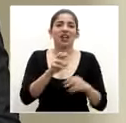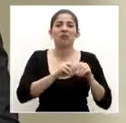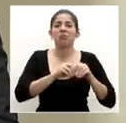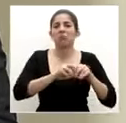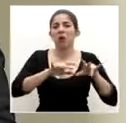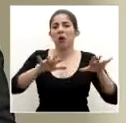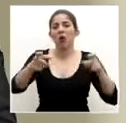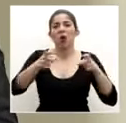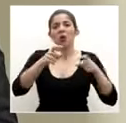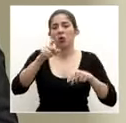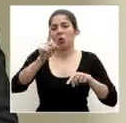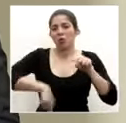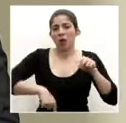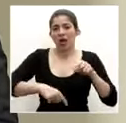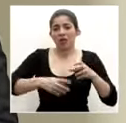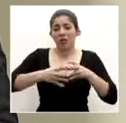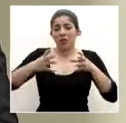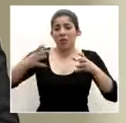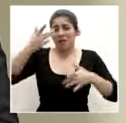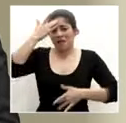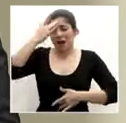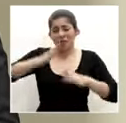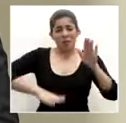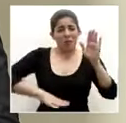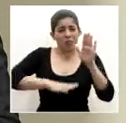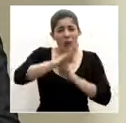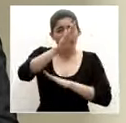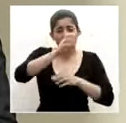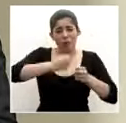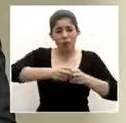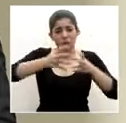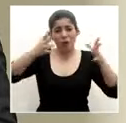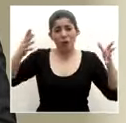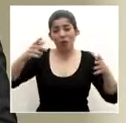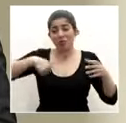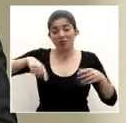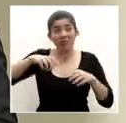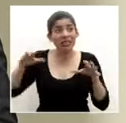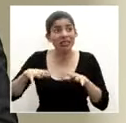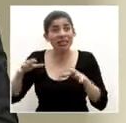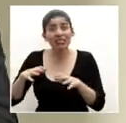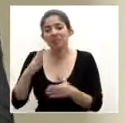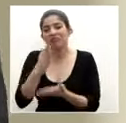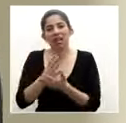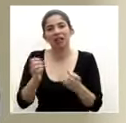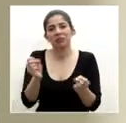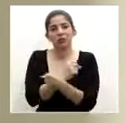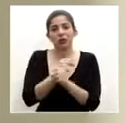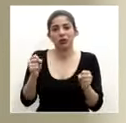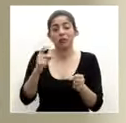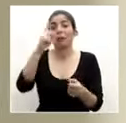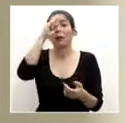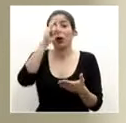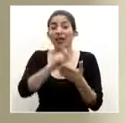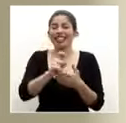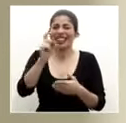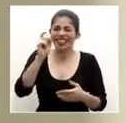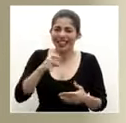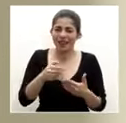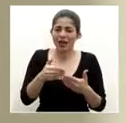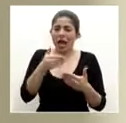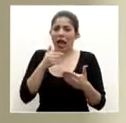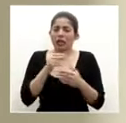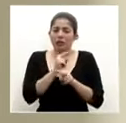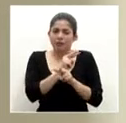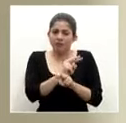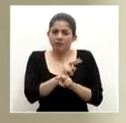llegar un momento en que ya la cantidad de casos se dispara y no hay nada que podamos hacer al respecto. Entonces, por eso tenemos que estar muy vigilantes,